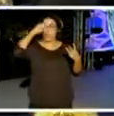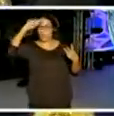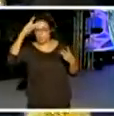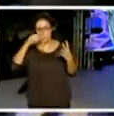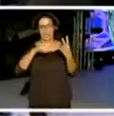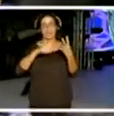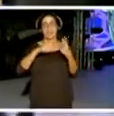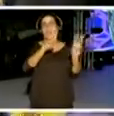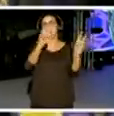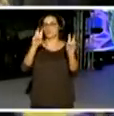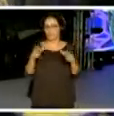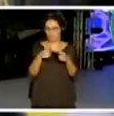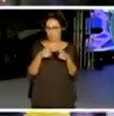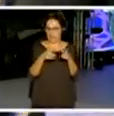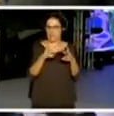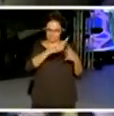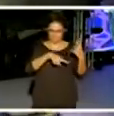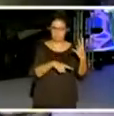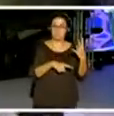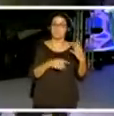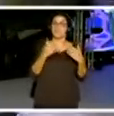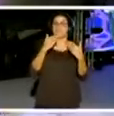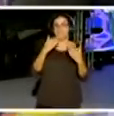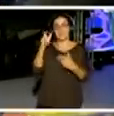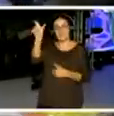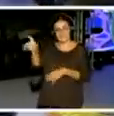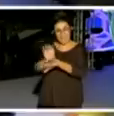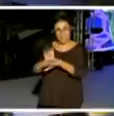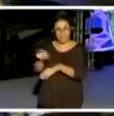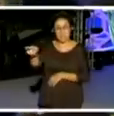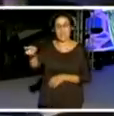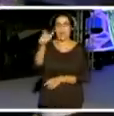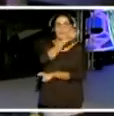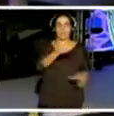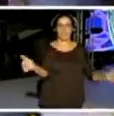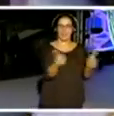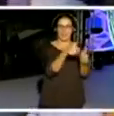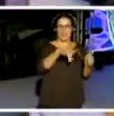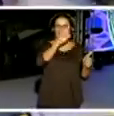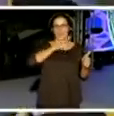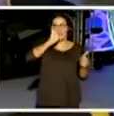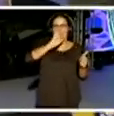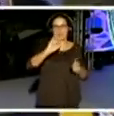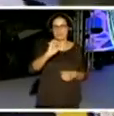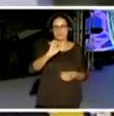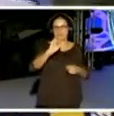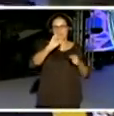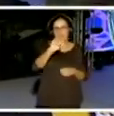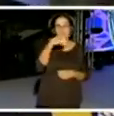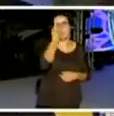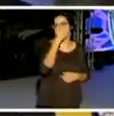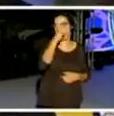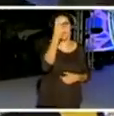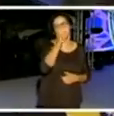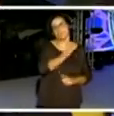asuntos sociales. Inés Rojas, gracias a ella, los dependientes en Canarias somos los primeros en España en tardar en dar